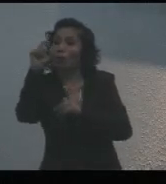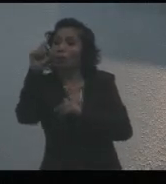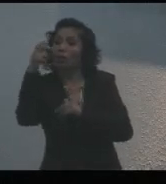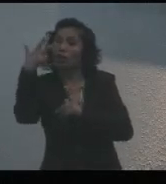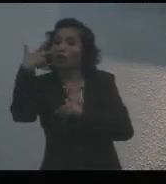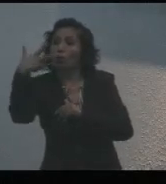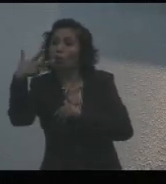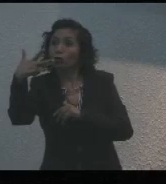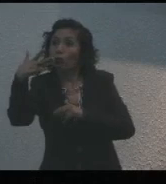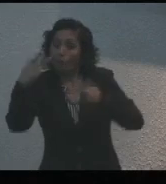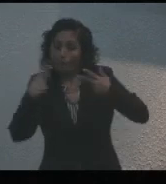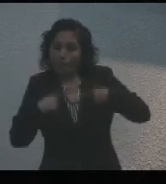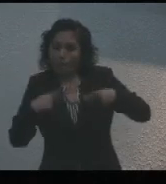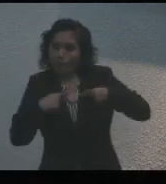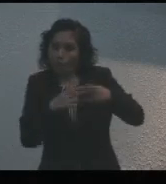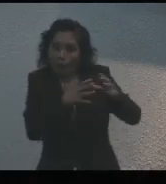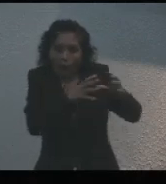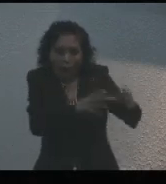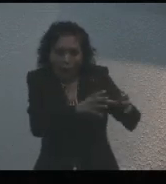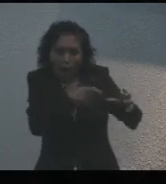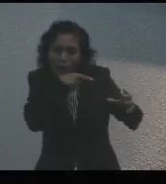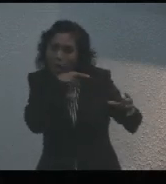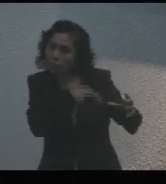3.328 seres humanos ahí,